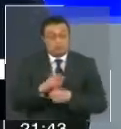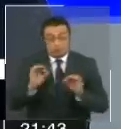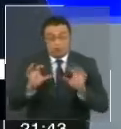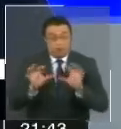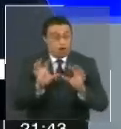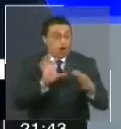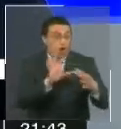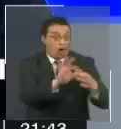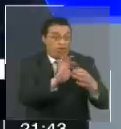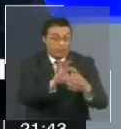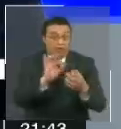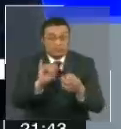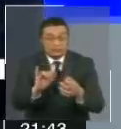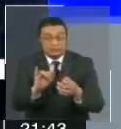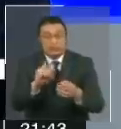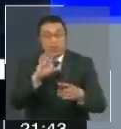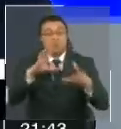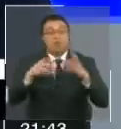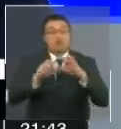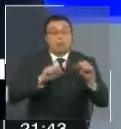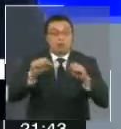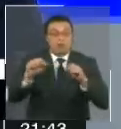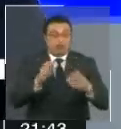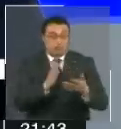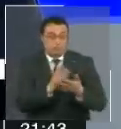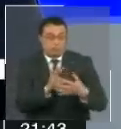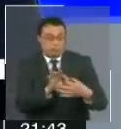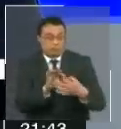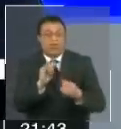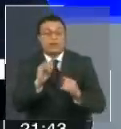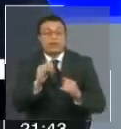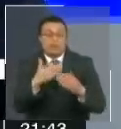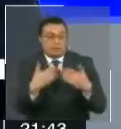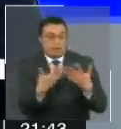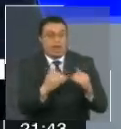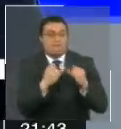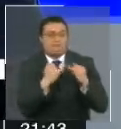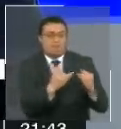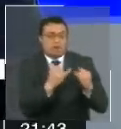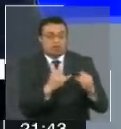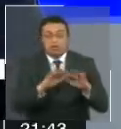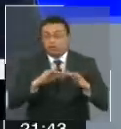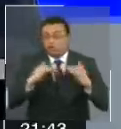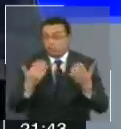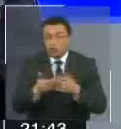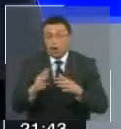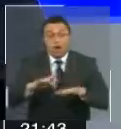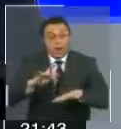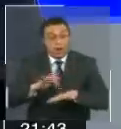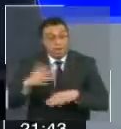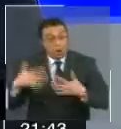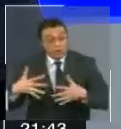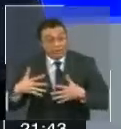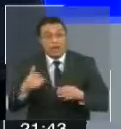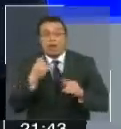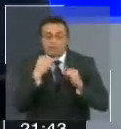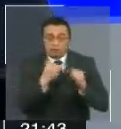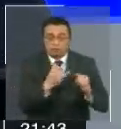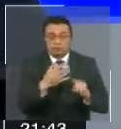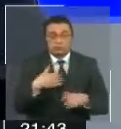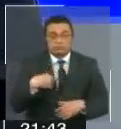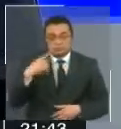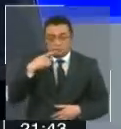coordinarnos con el mundo político, ¿no? Y mantenerlos informados de las cosas que pudieran tener trascendencia política. No somos